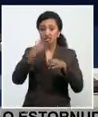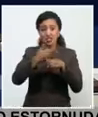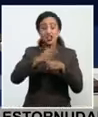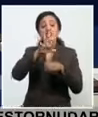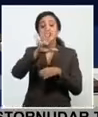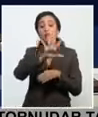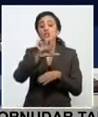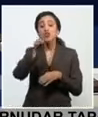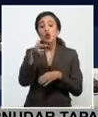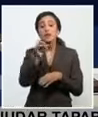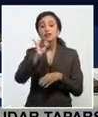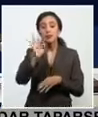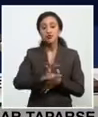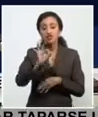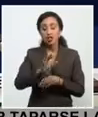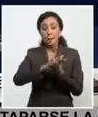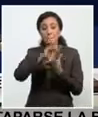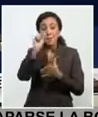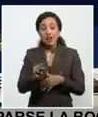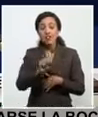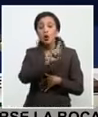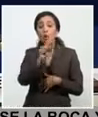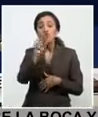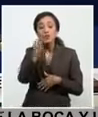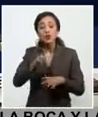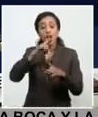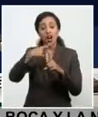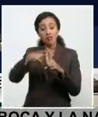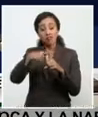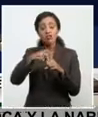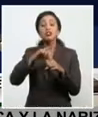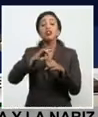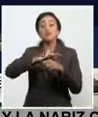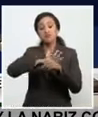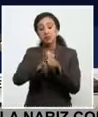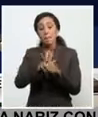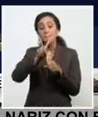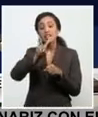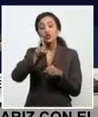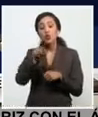55,7%, y Mayabeque con 11 casos, el 21,1%.